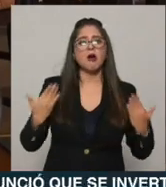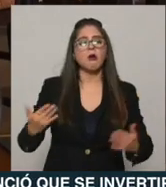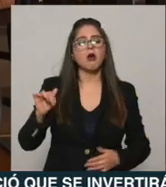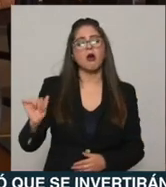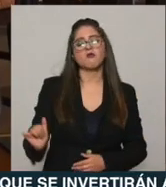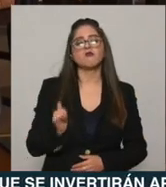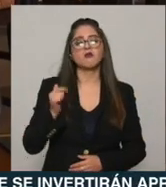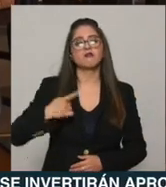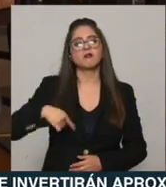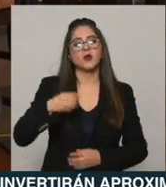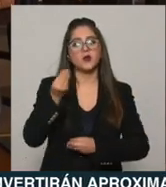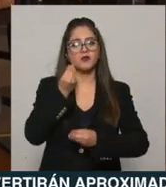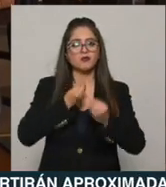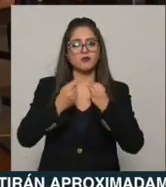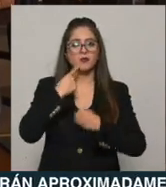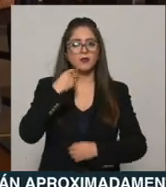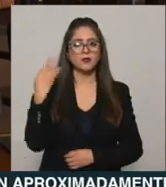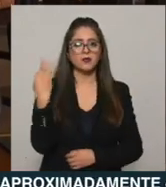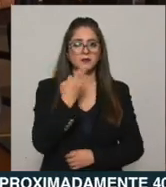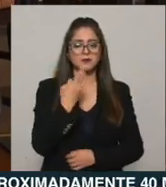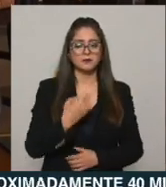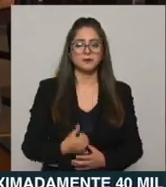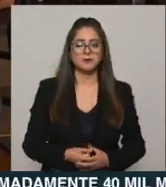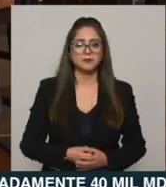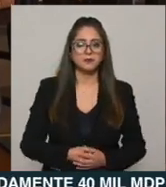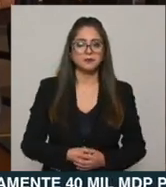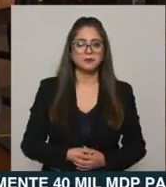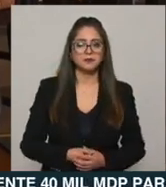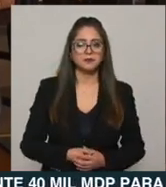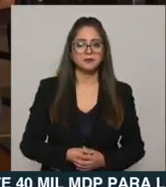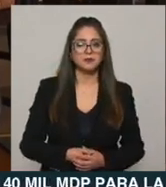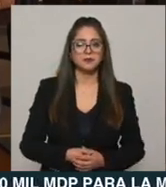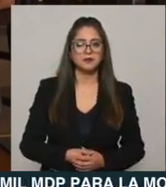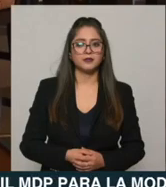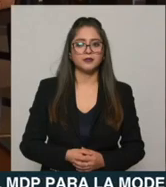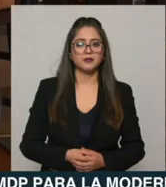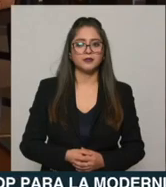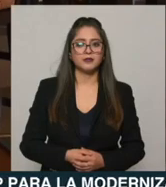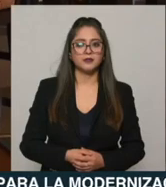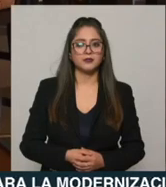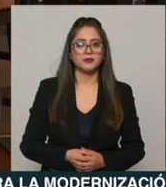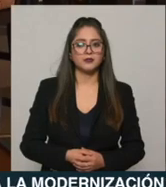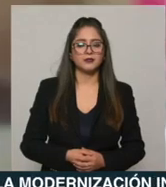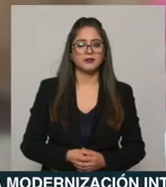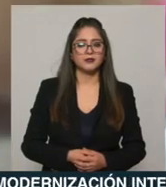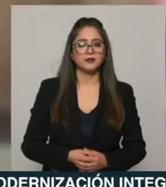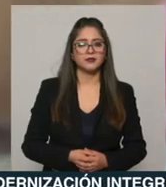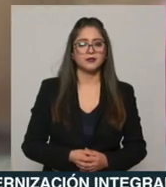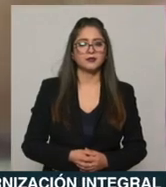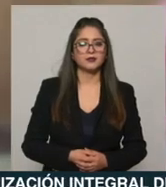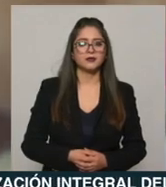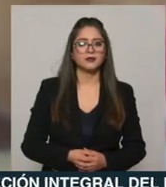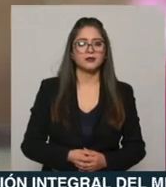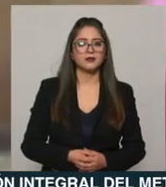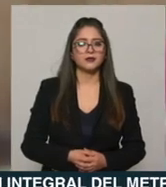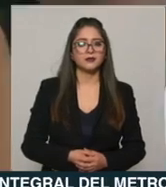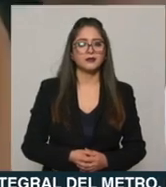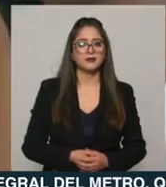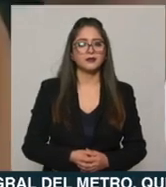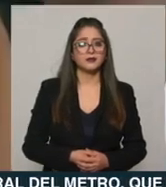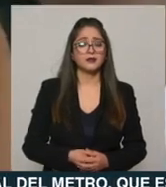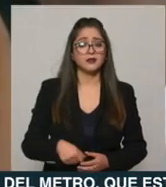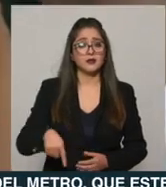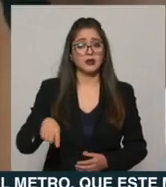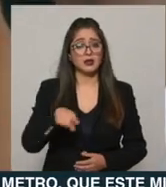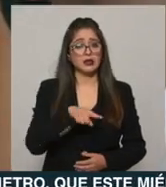sí de disfrutar unos deliciosos alimentos. Muchas gracias. Sin duda alguna, los